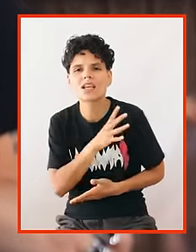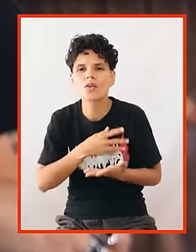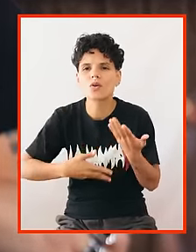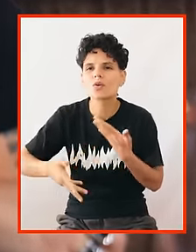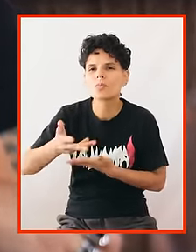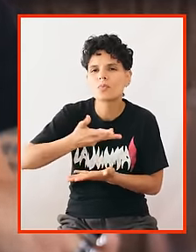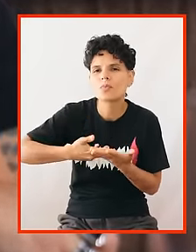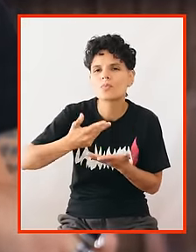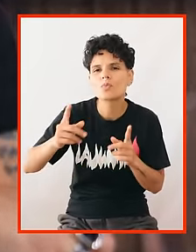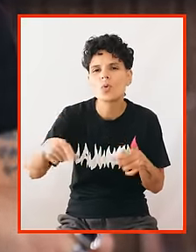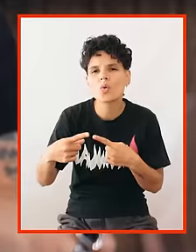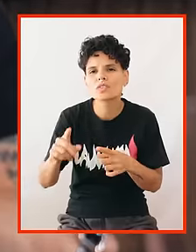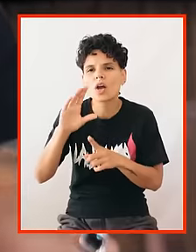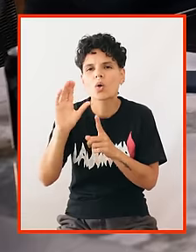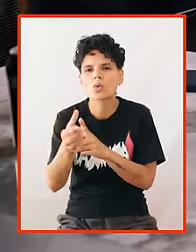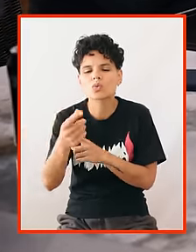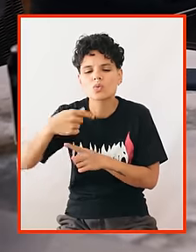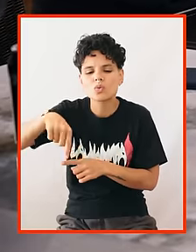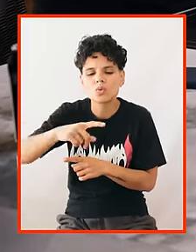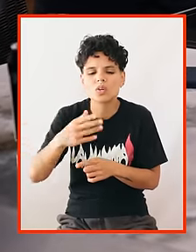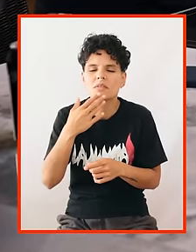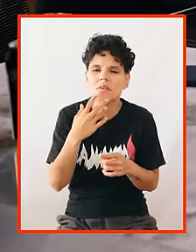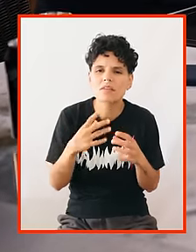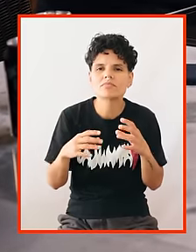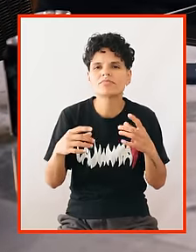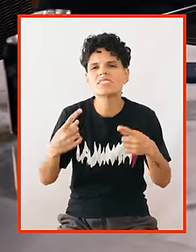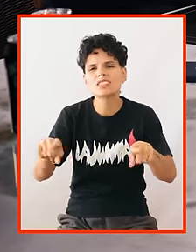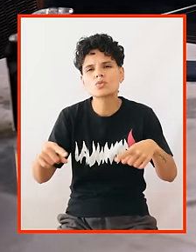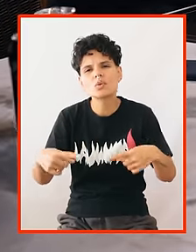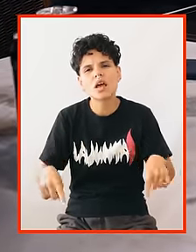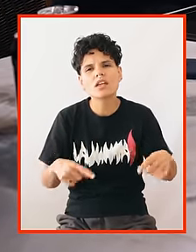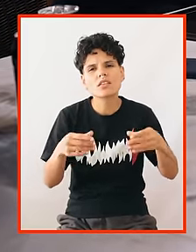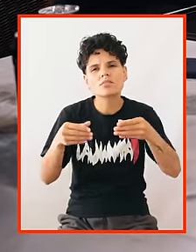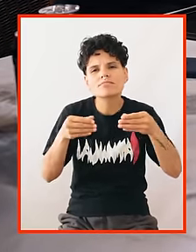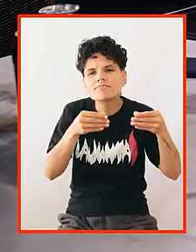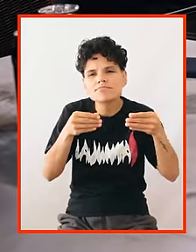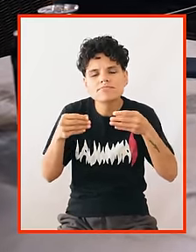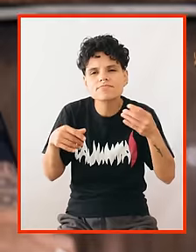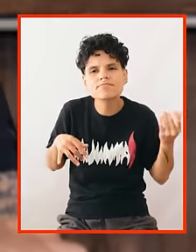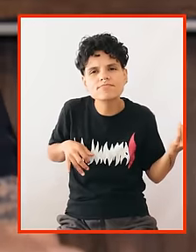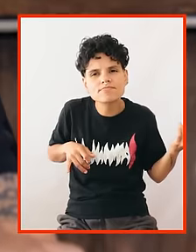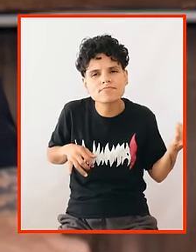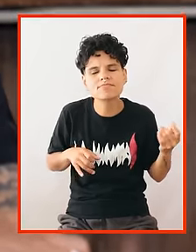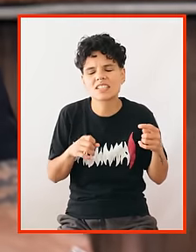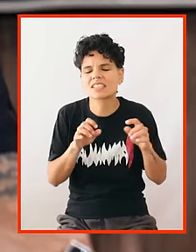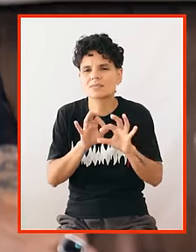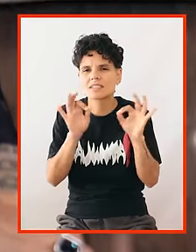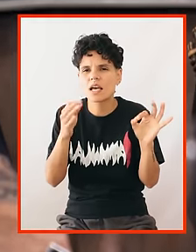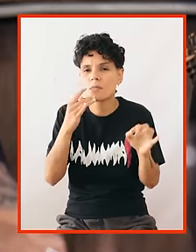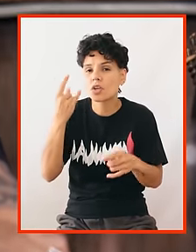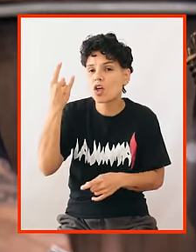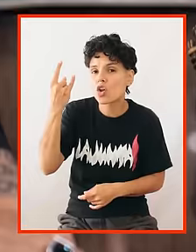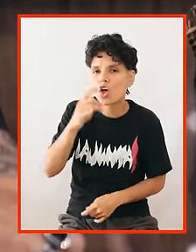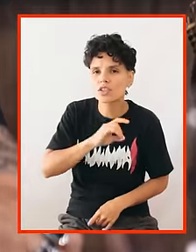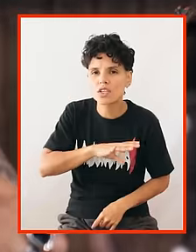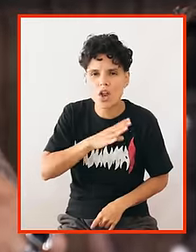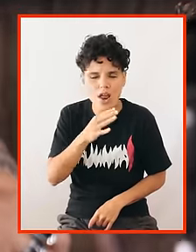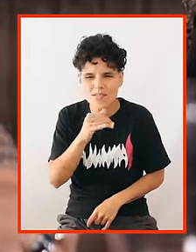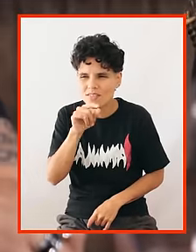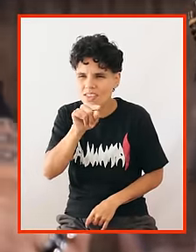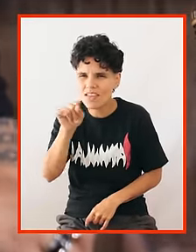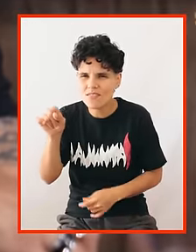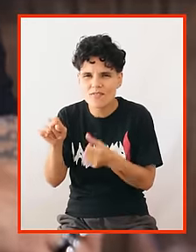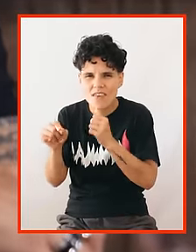como mucha influencia de la nueva canción. Triple, quena. Claro, como que nos parecía que el rock chileno no estaba tan presente esto,